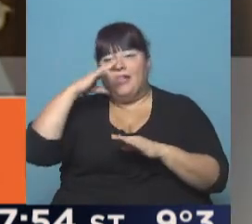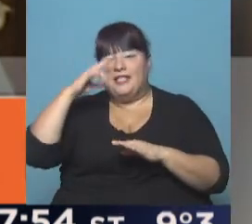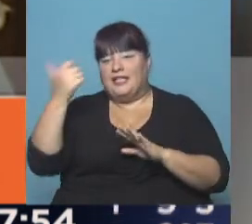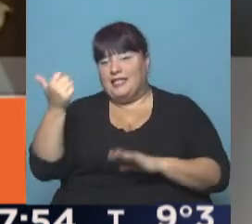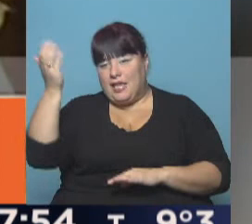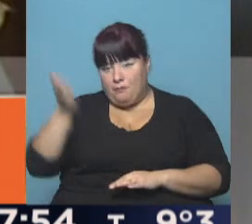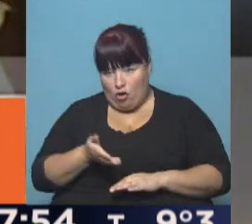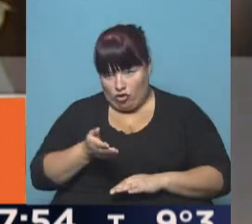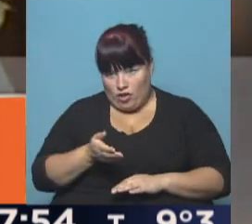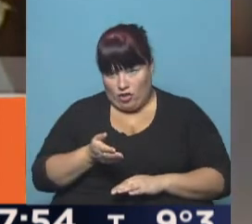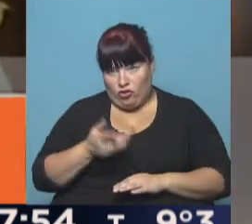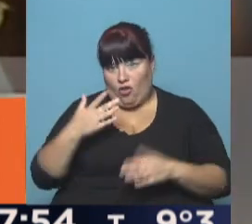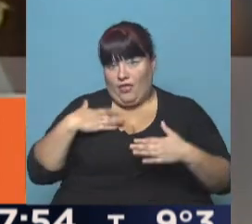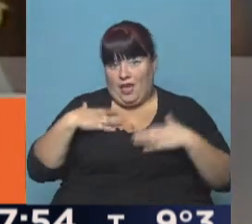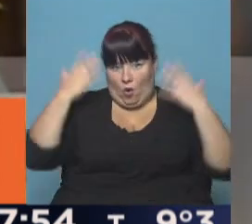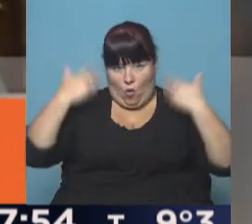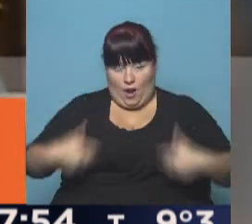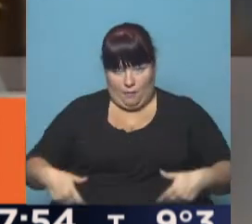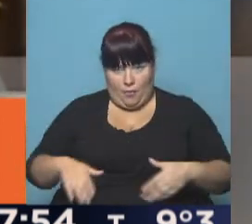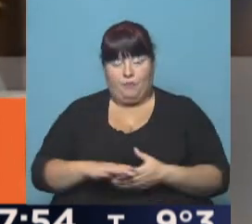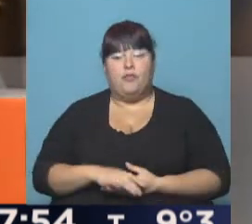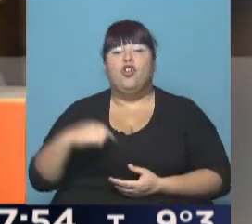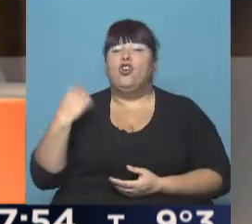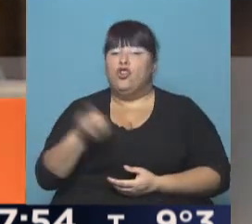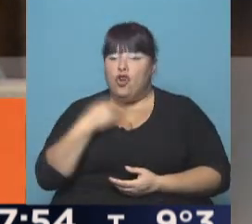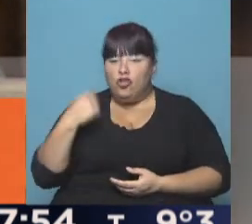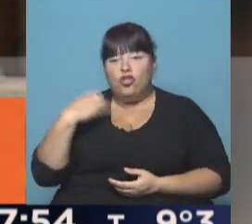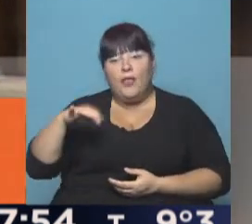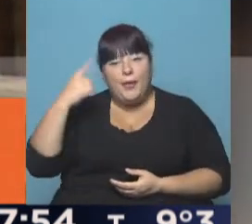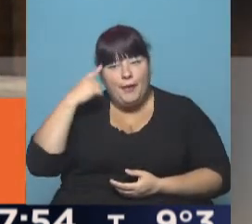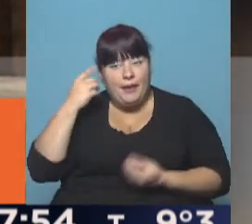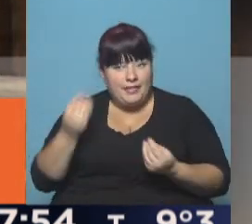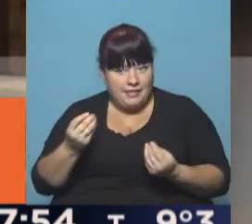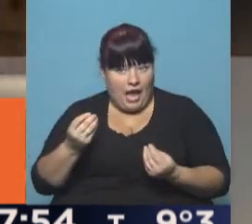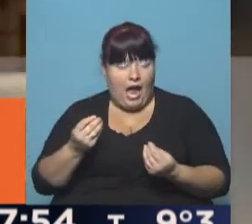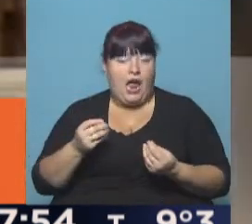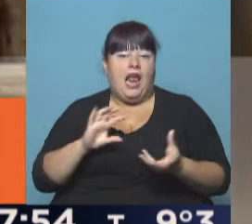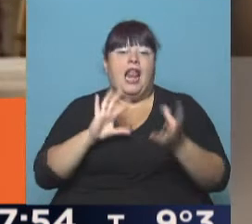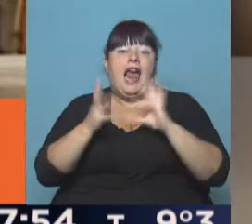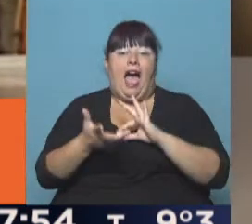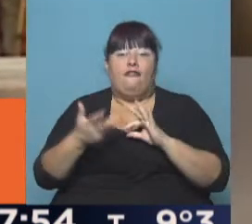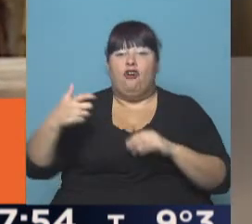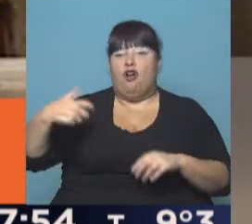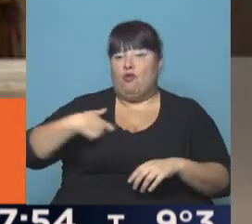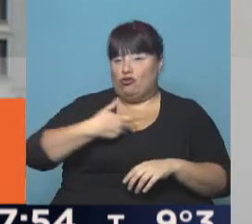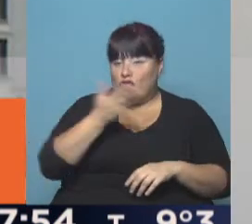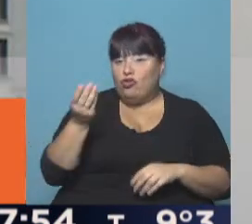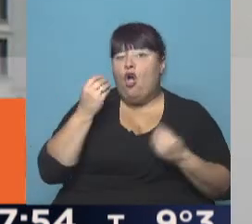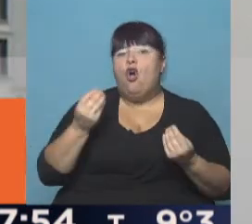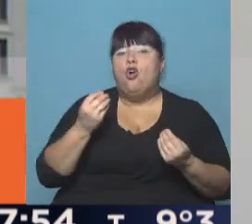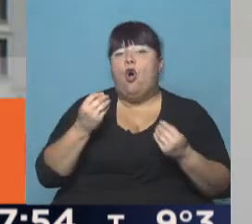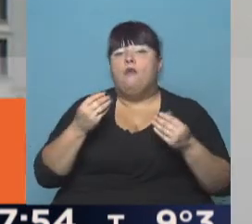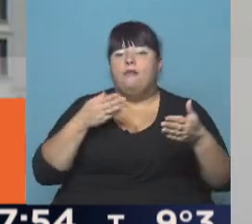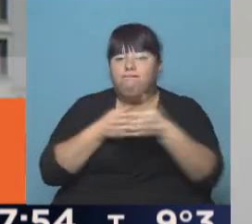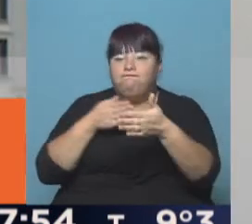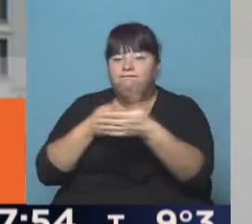76% de su funcionamiento lo que nosotros tenemos que pensar es desde el modelo social cuáles son las barreras